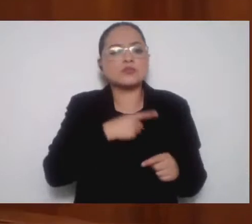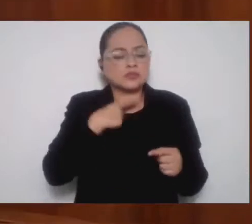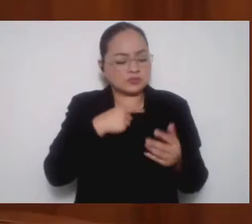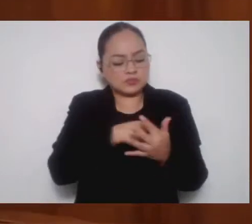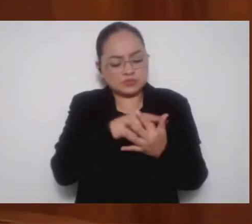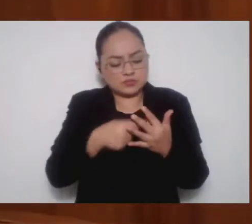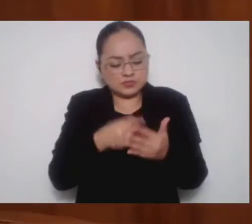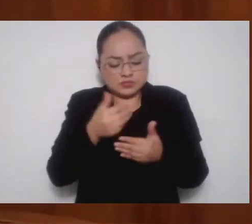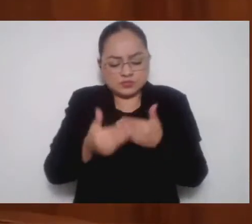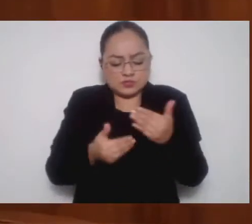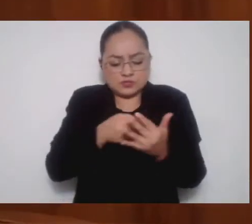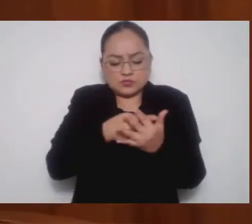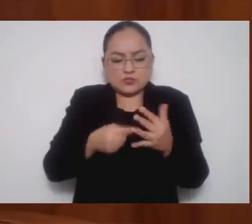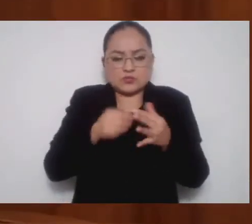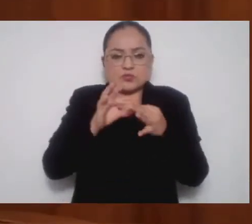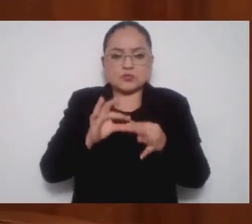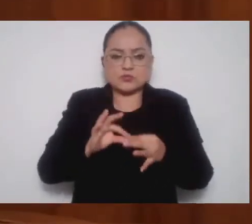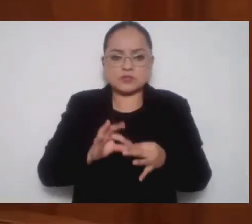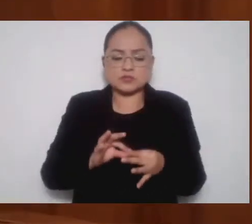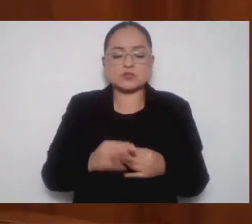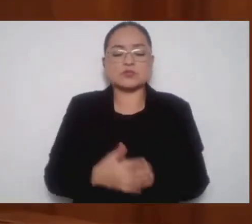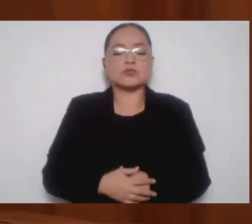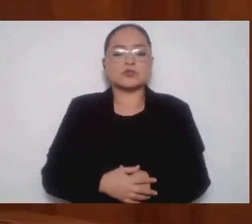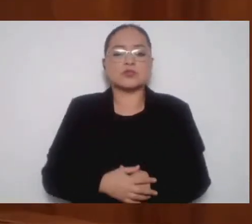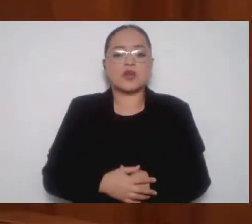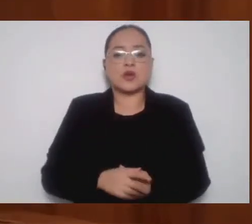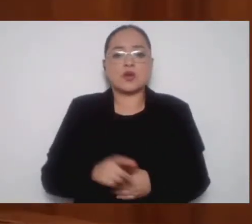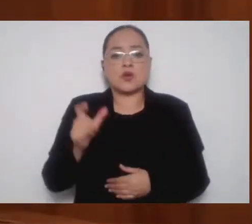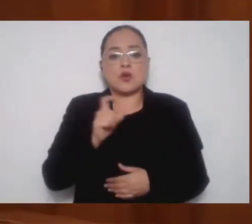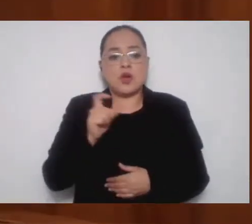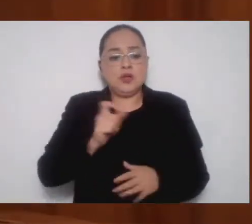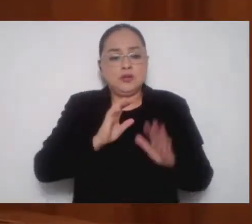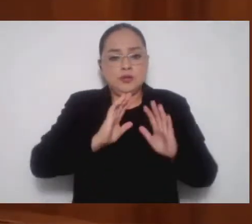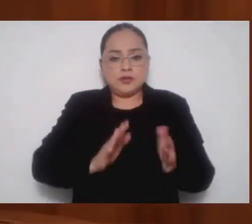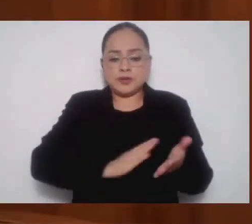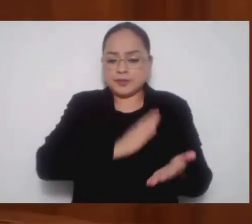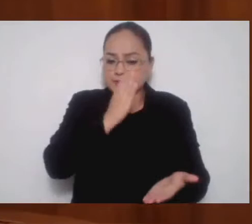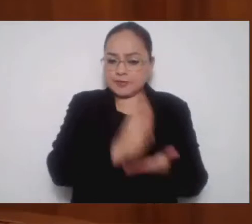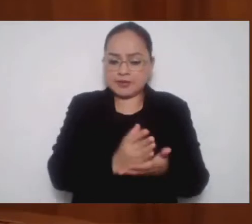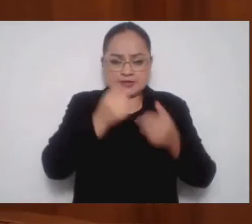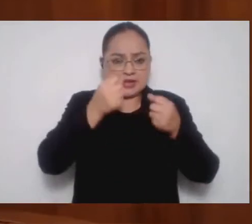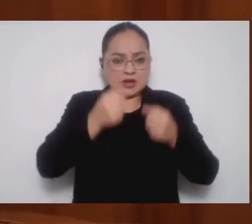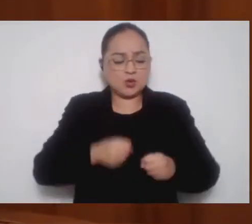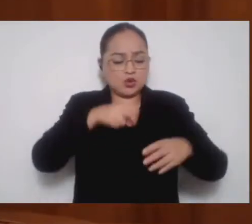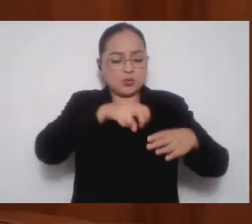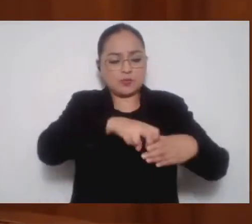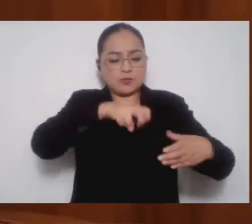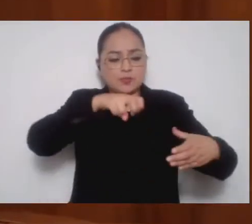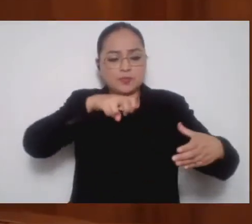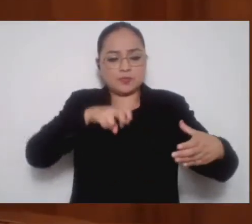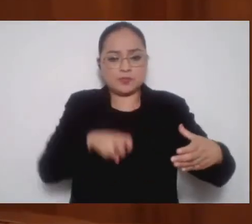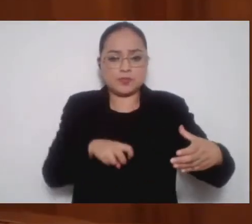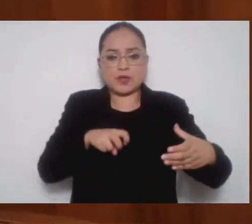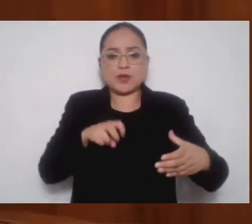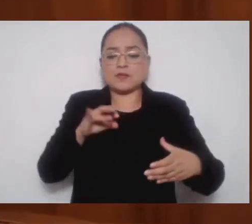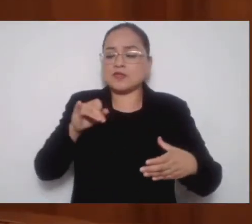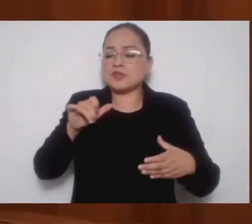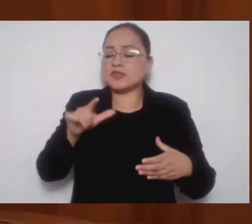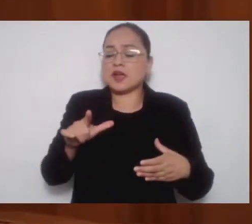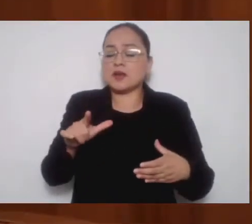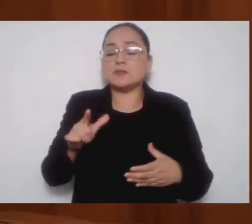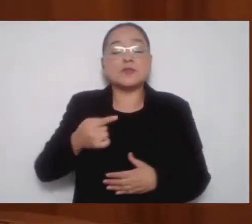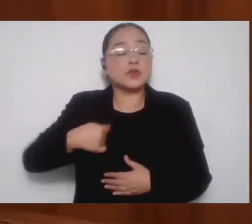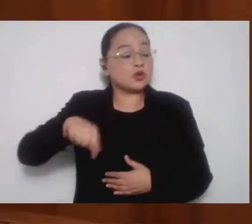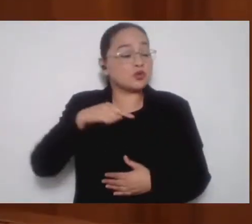al siguiente procedimiento. A partir de la ausencia definitiva de la o del fiscal general,